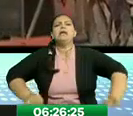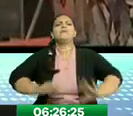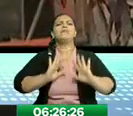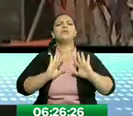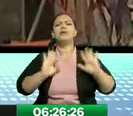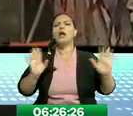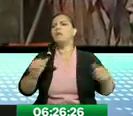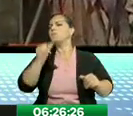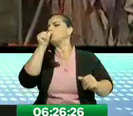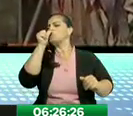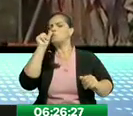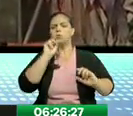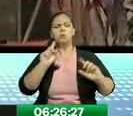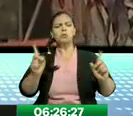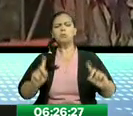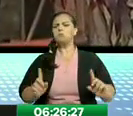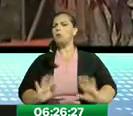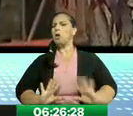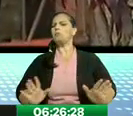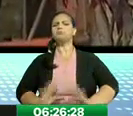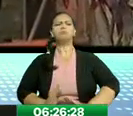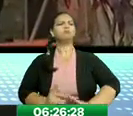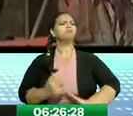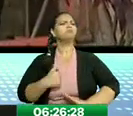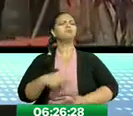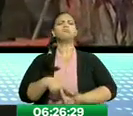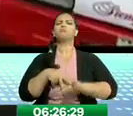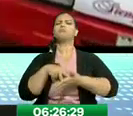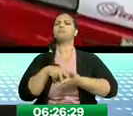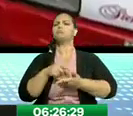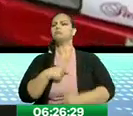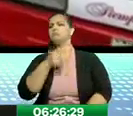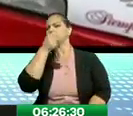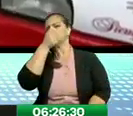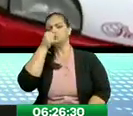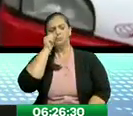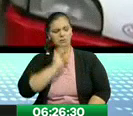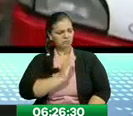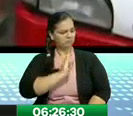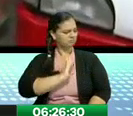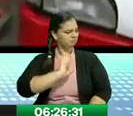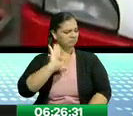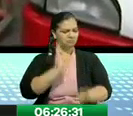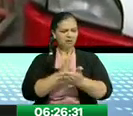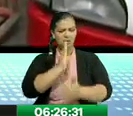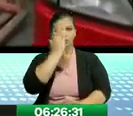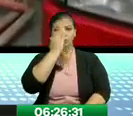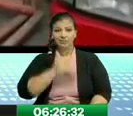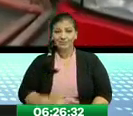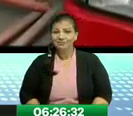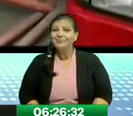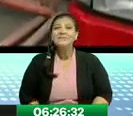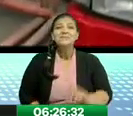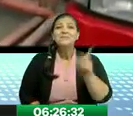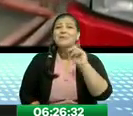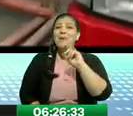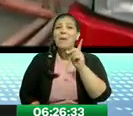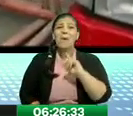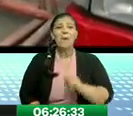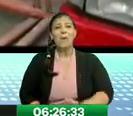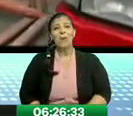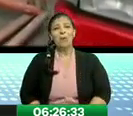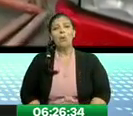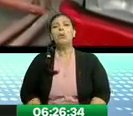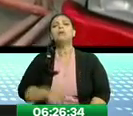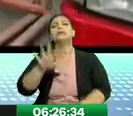pacientes tienen que estar aislados de ese entorno tóxico. Los pacientes tienen que estar en una clínica